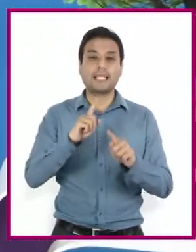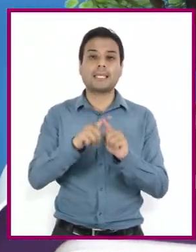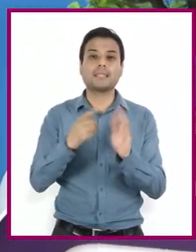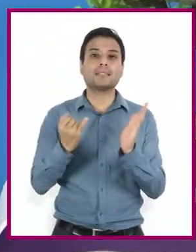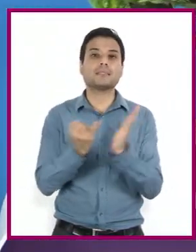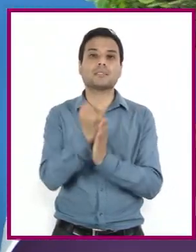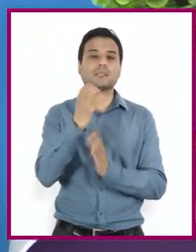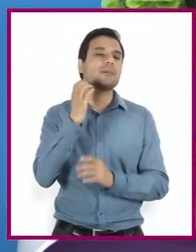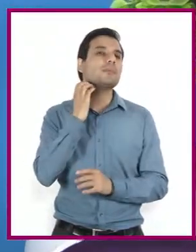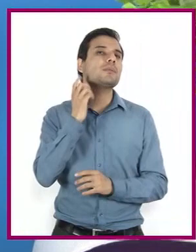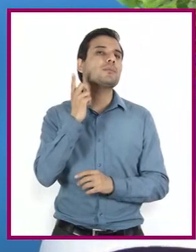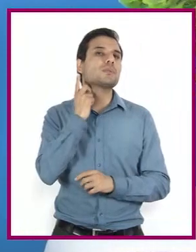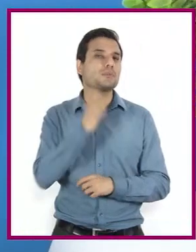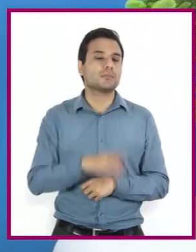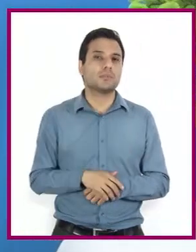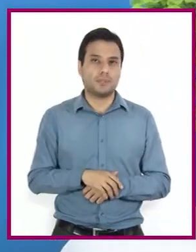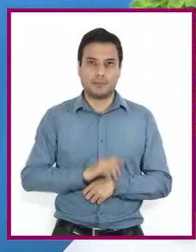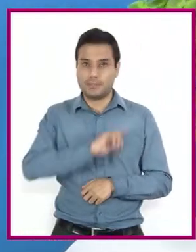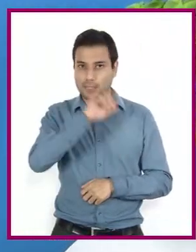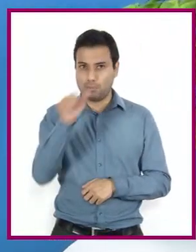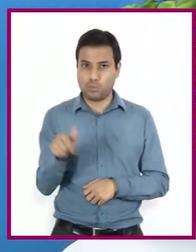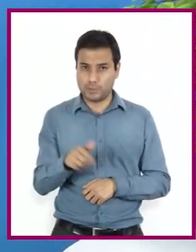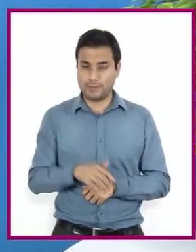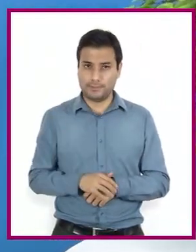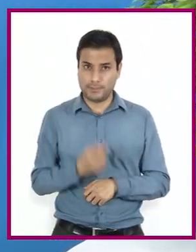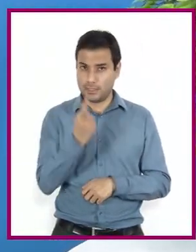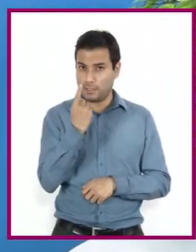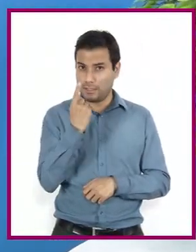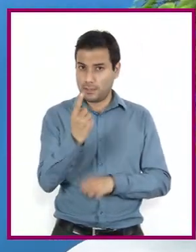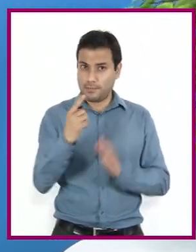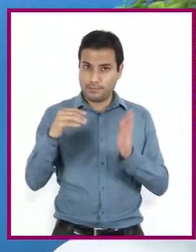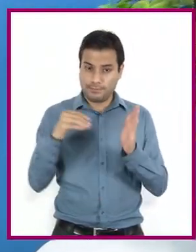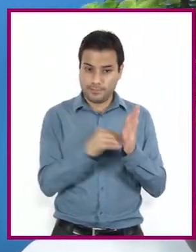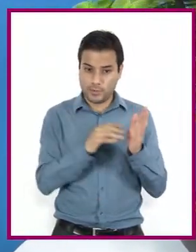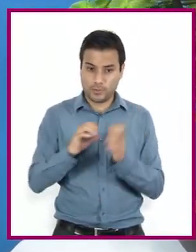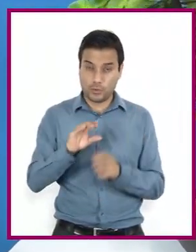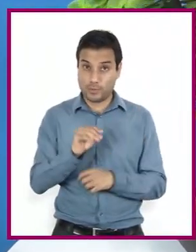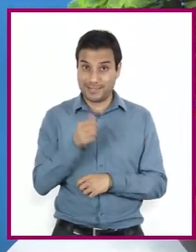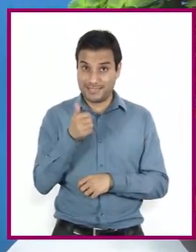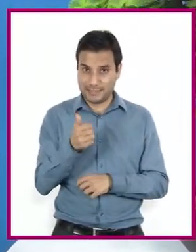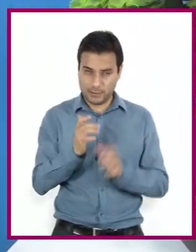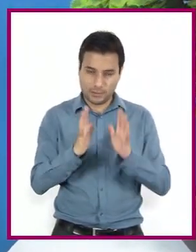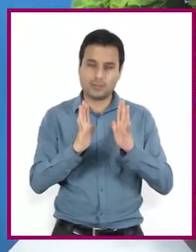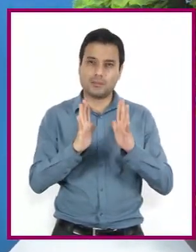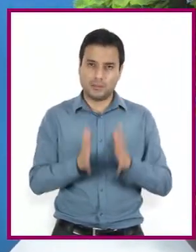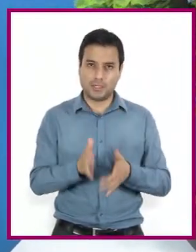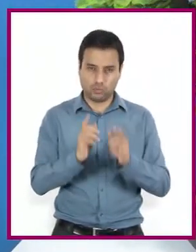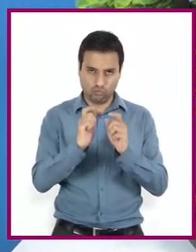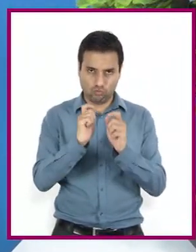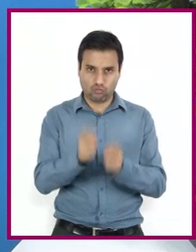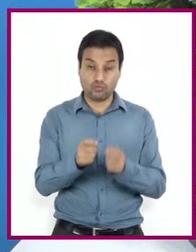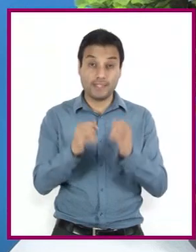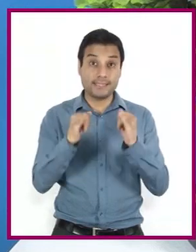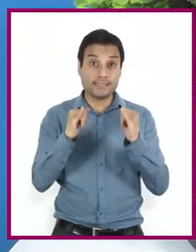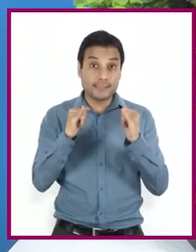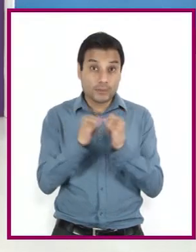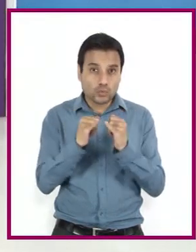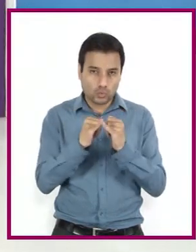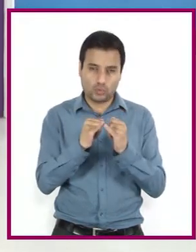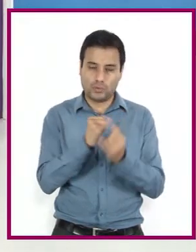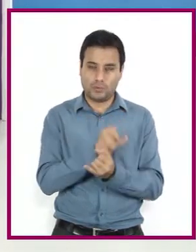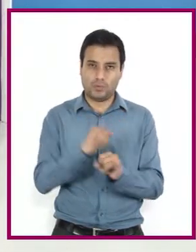Diputados. Pero el paso definitivo ocurrió en 1996, cuando el instituto se volvió